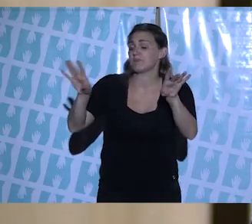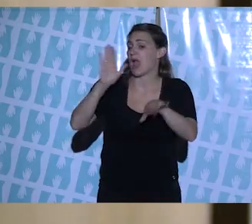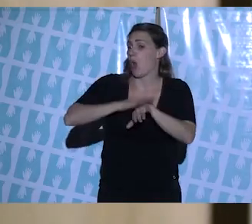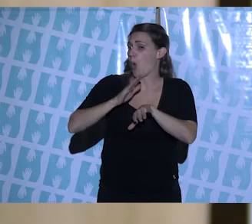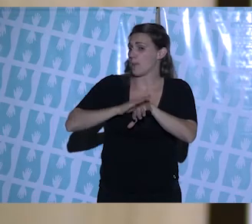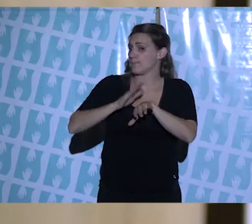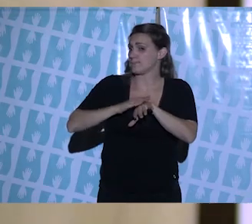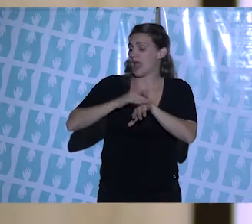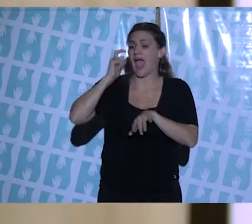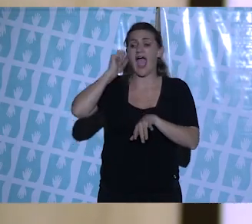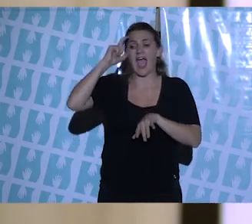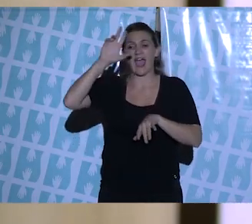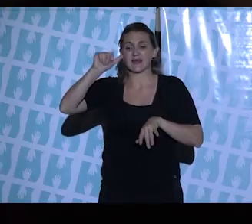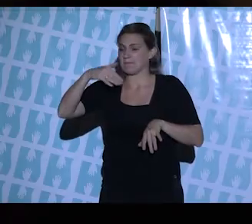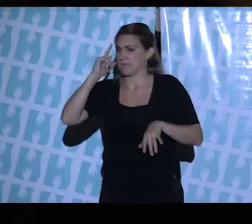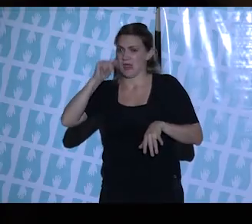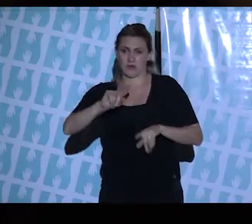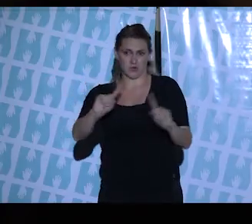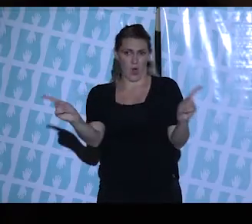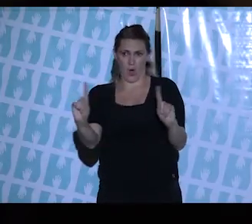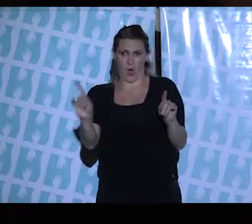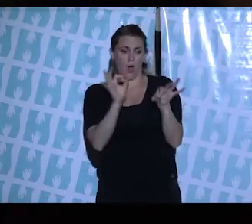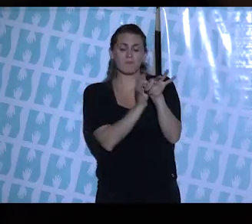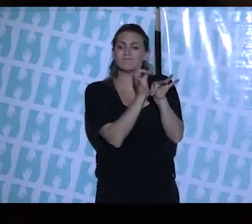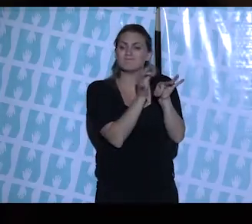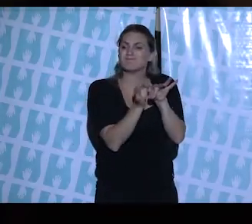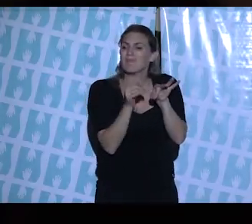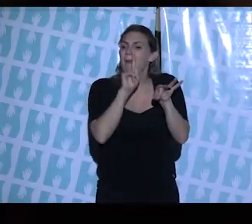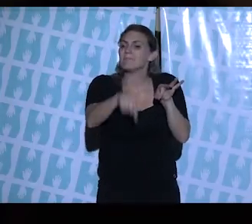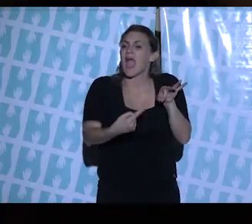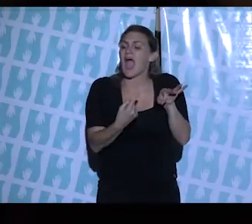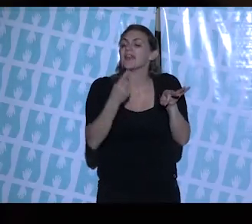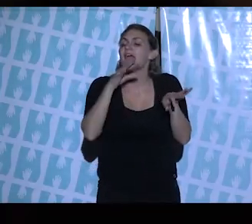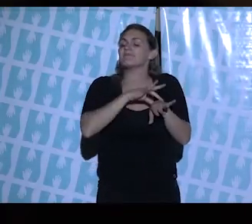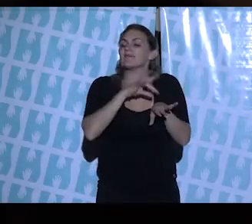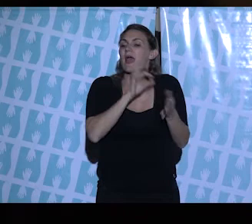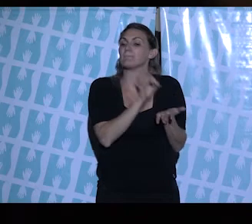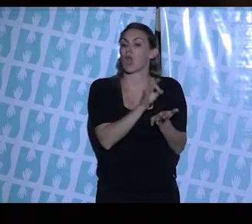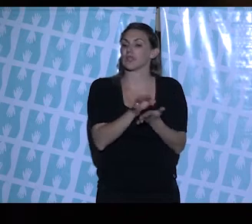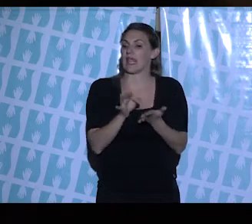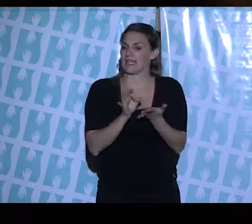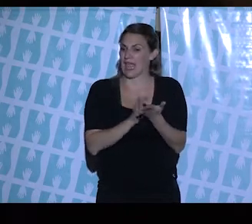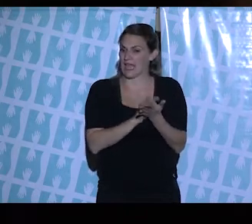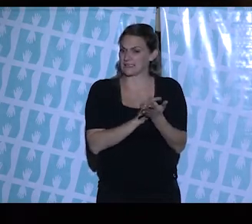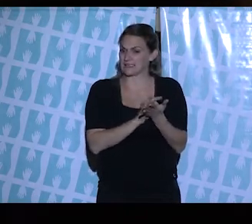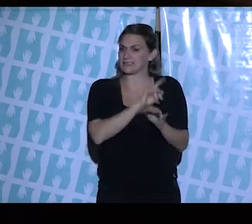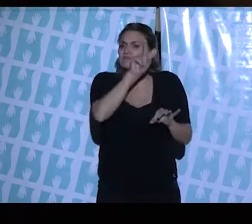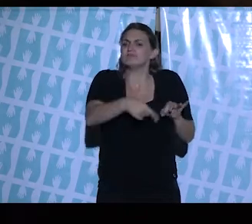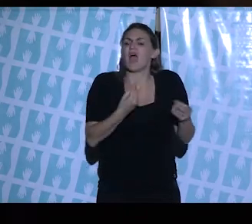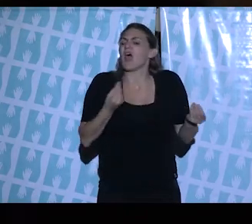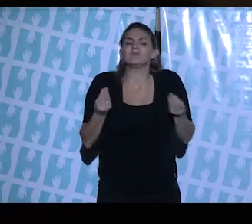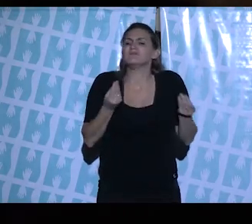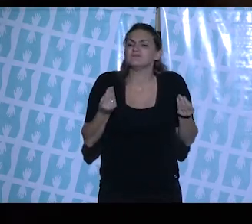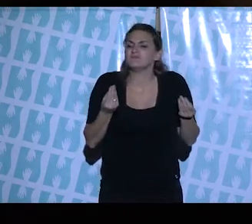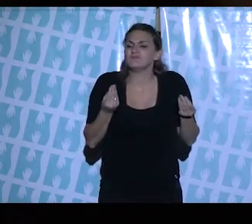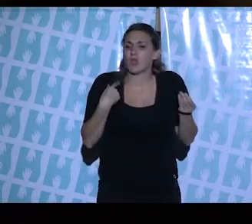está causada por proteínas. Proteínas que tienen la capacidad de comportarse como